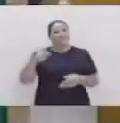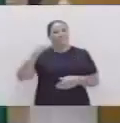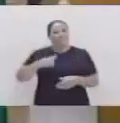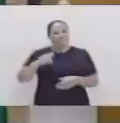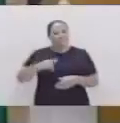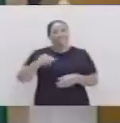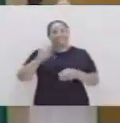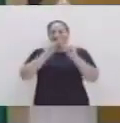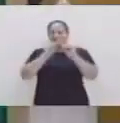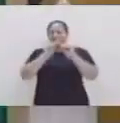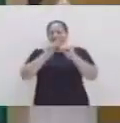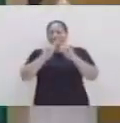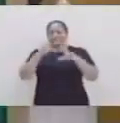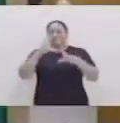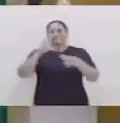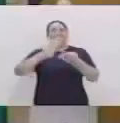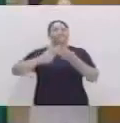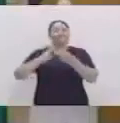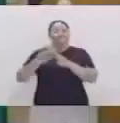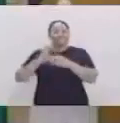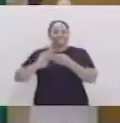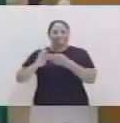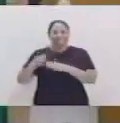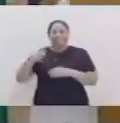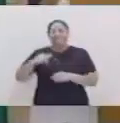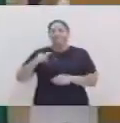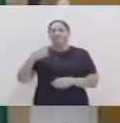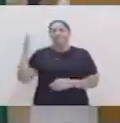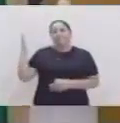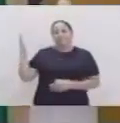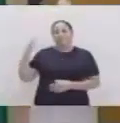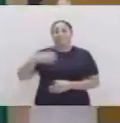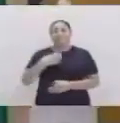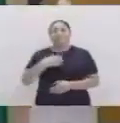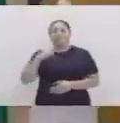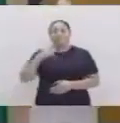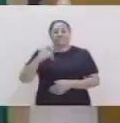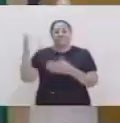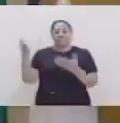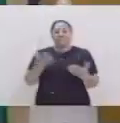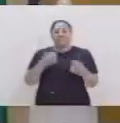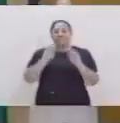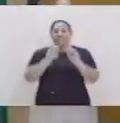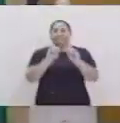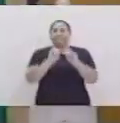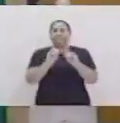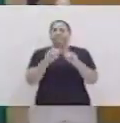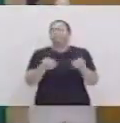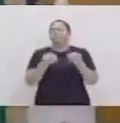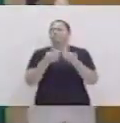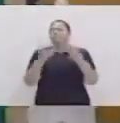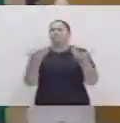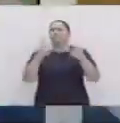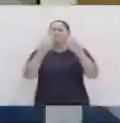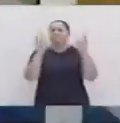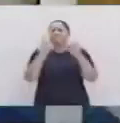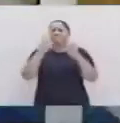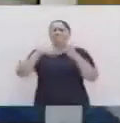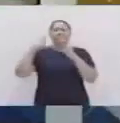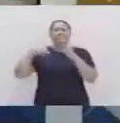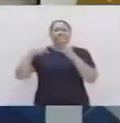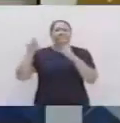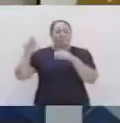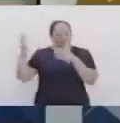Bienvenidos al segmento de matemáticas. Hoy nos acompaña el profesor Christopher Duarte para enseñarnos un poco más sobre la estadística.